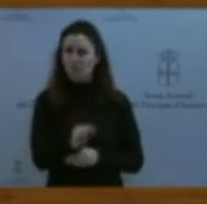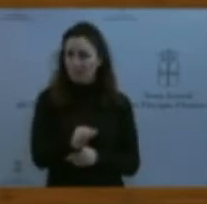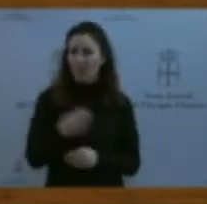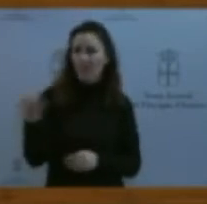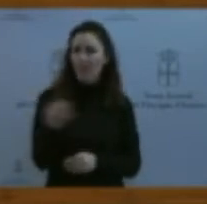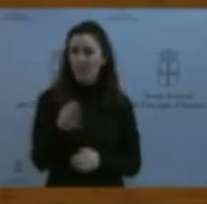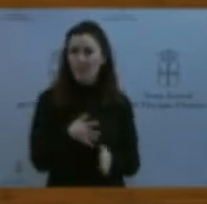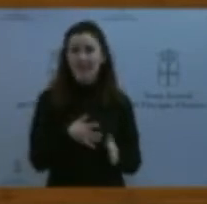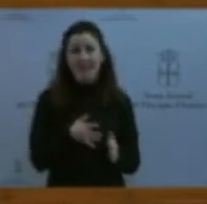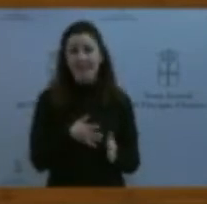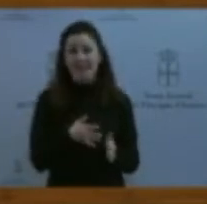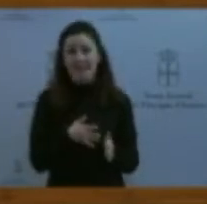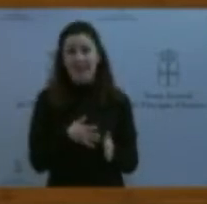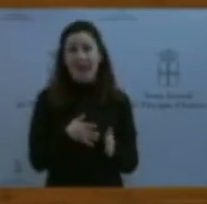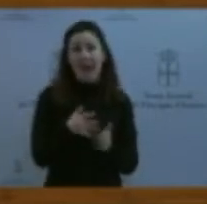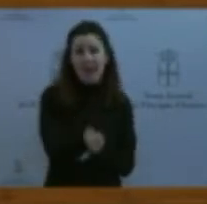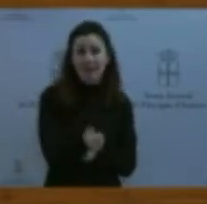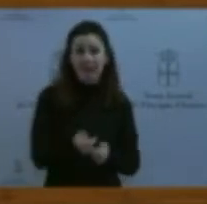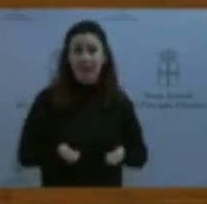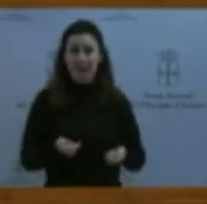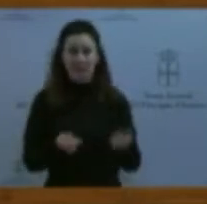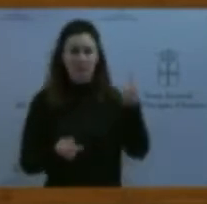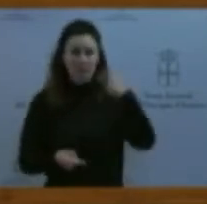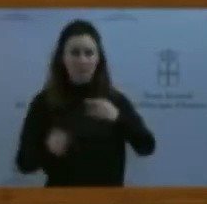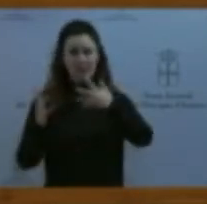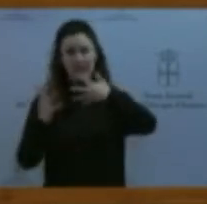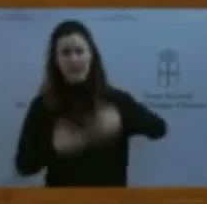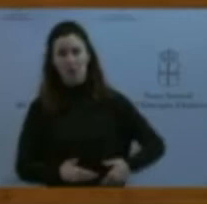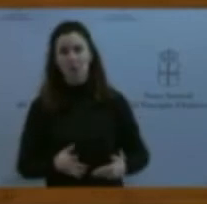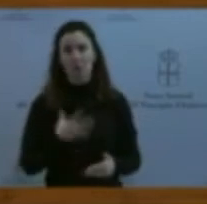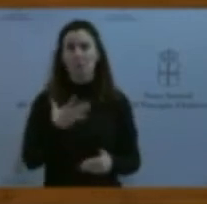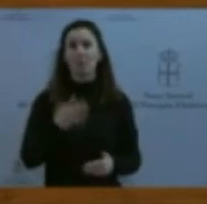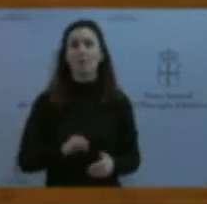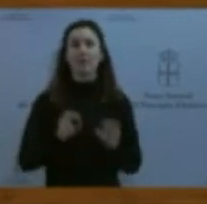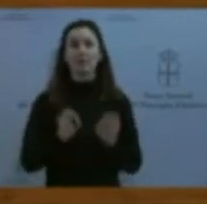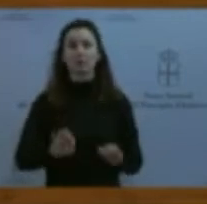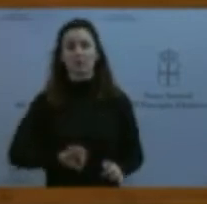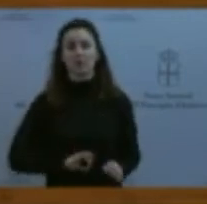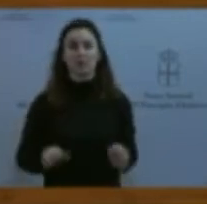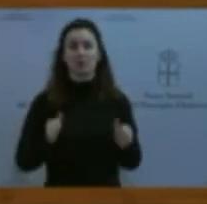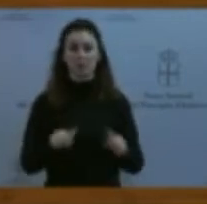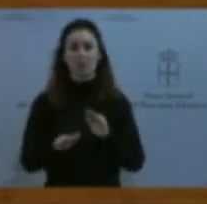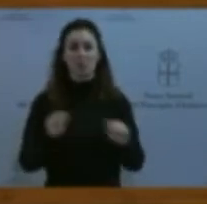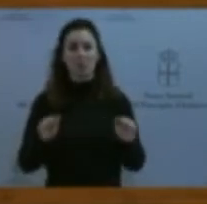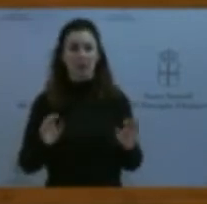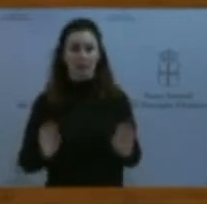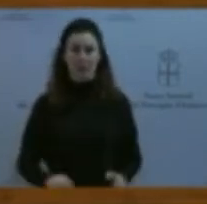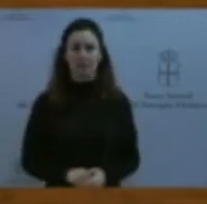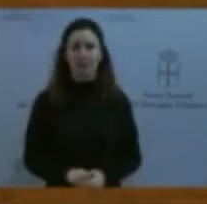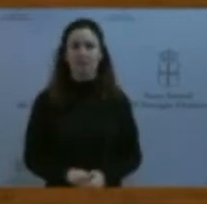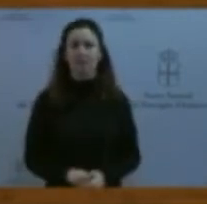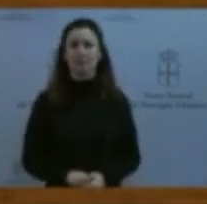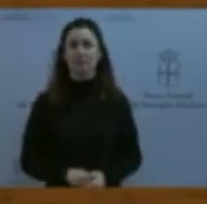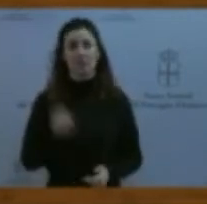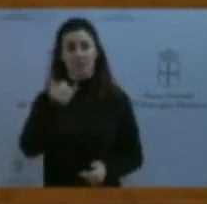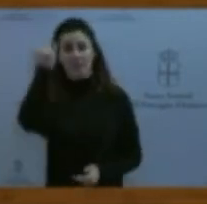opción. Así se podrían tener convocadas en enero de cada año. Es una idea. No sé si es que no se les había ocurrido o es que no tienen